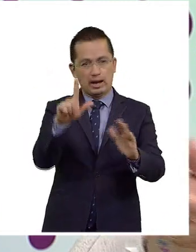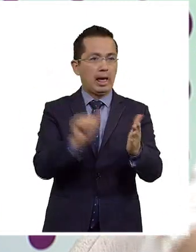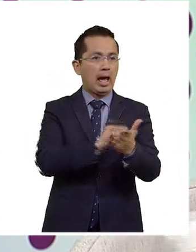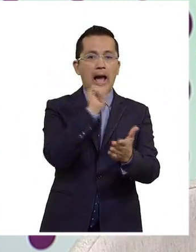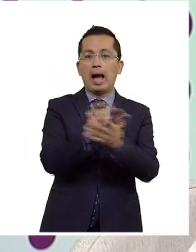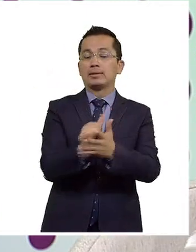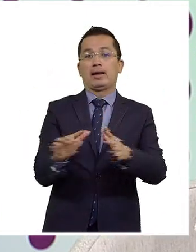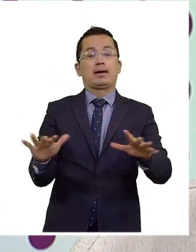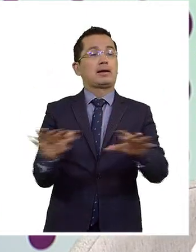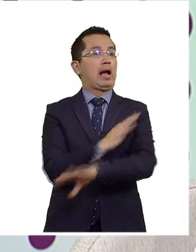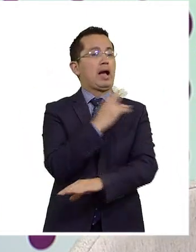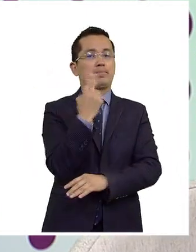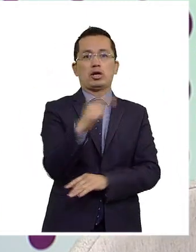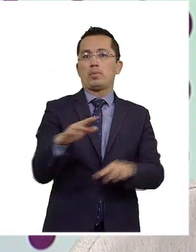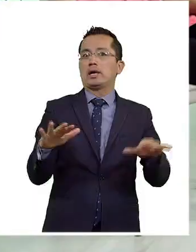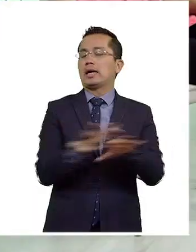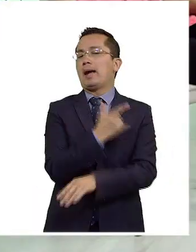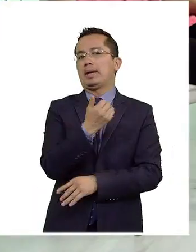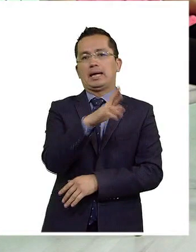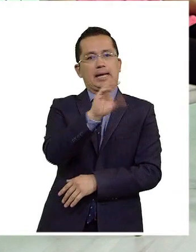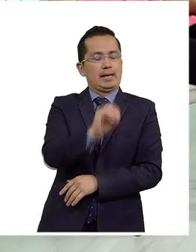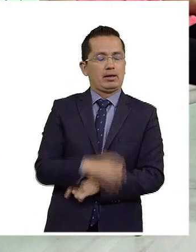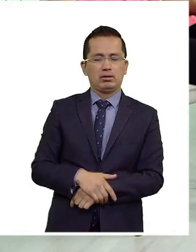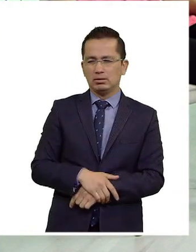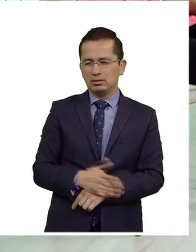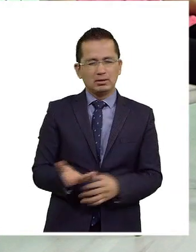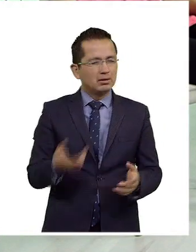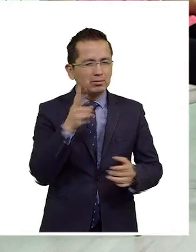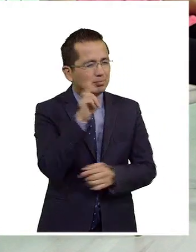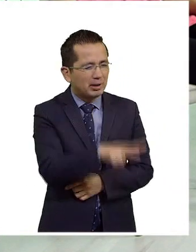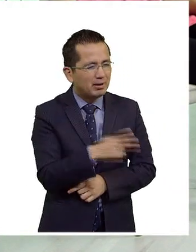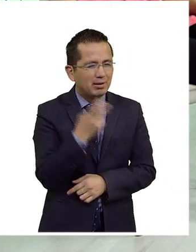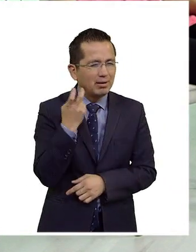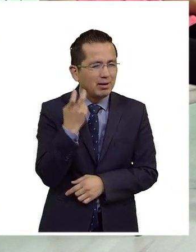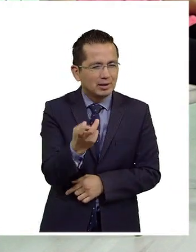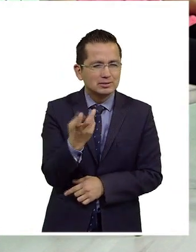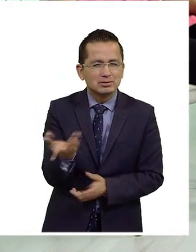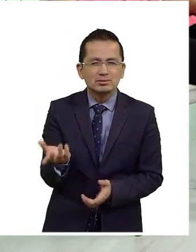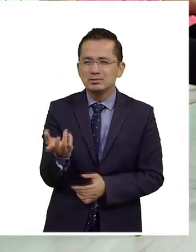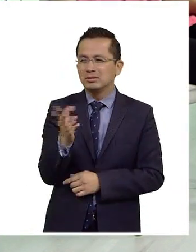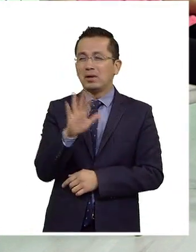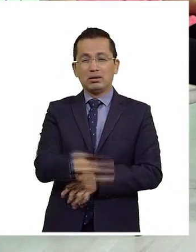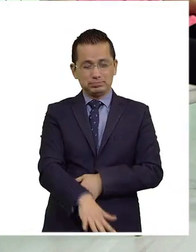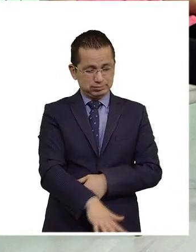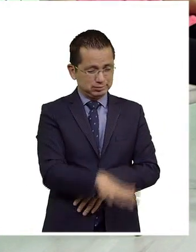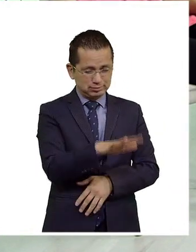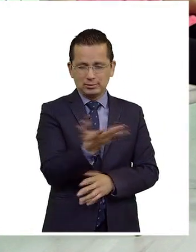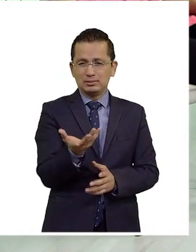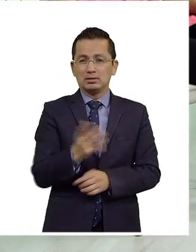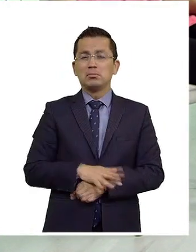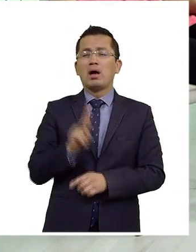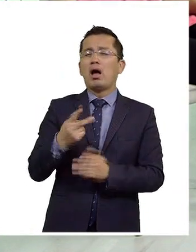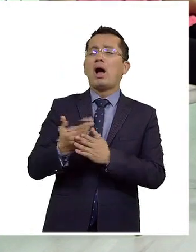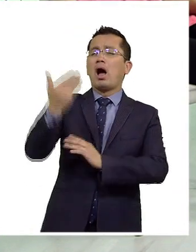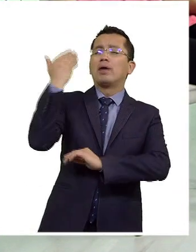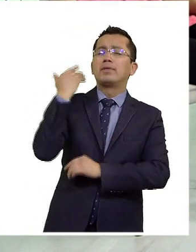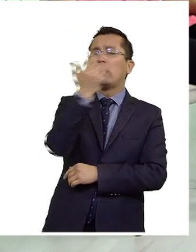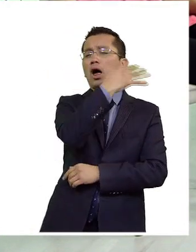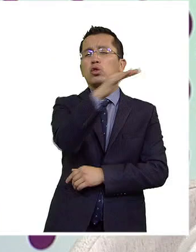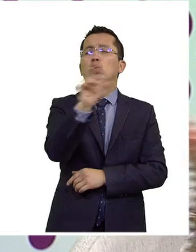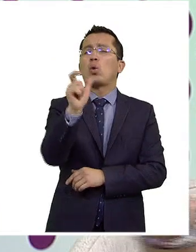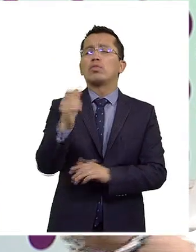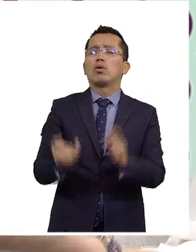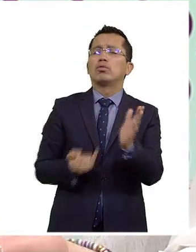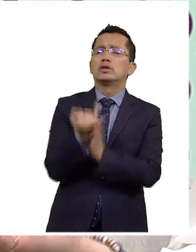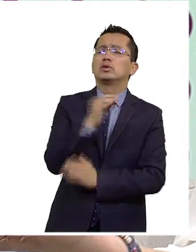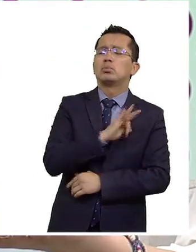nacimiento. O sea, es como si fuera paleta de limón o de Y fresa, que ¿no? Y cualquier... además, o sea, a ver, ya tiene 5 años, ¿no? Que los adultos o las personas mayores de 18